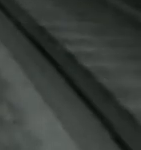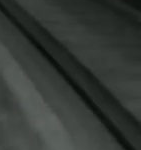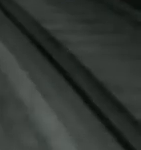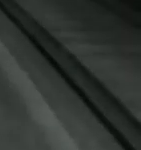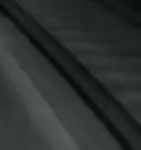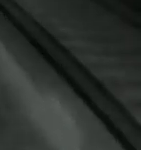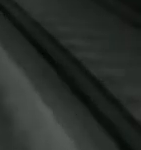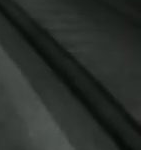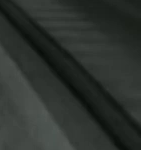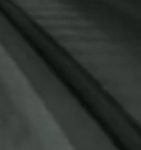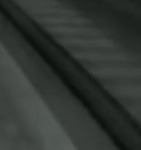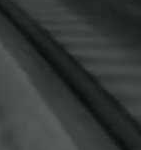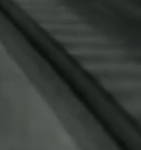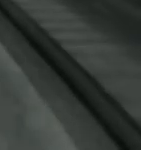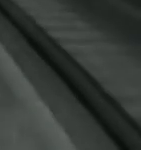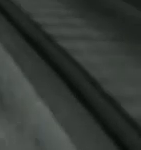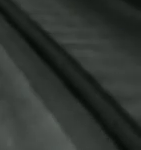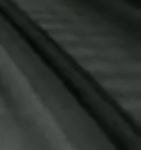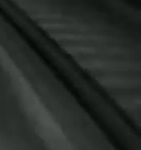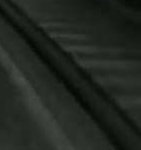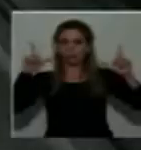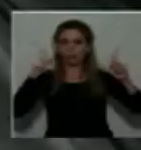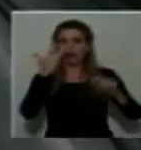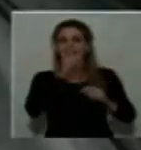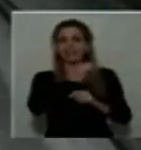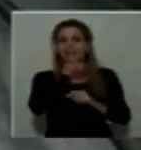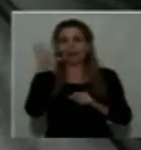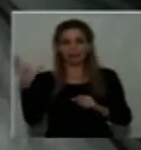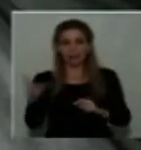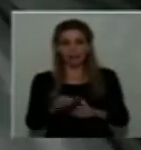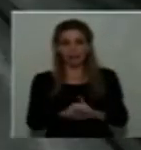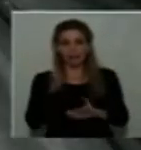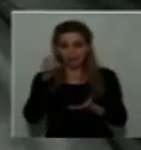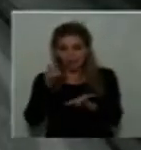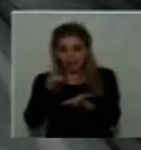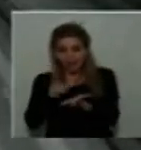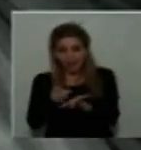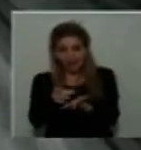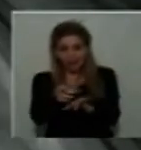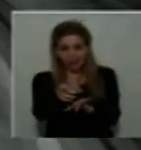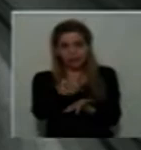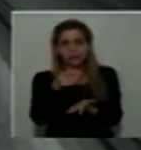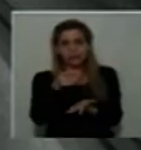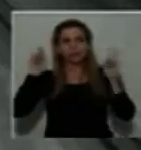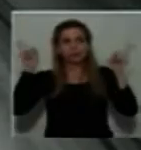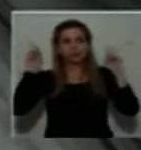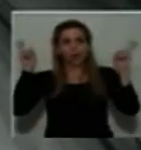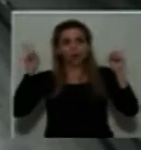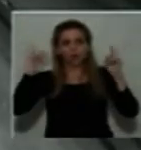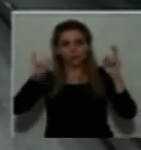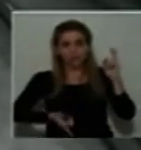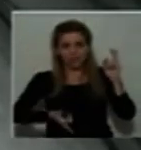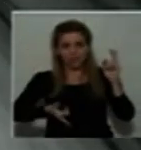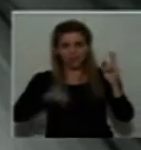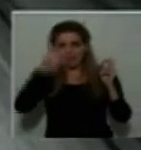con 3 minutos, con 4 minutos, con 5 minutos, con 6 minutos, que es el momento del impacto, en ningún momento se quedó dormido.